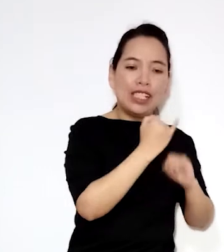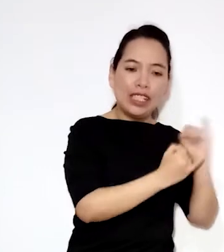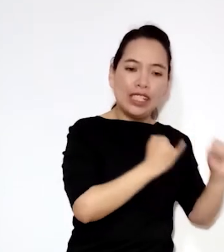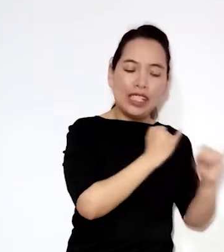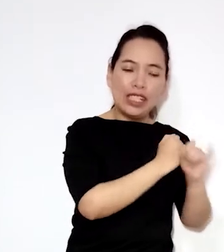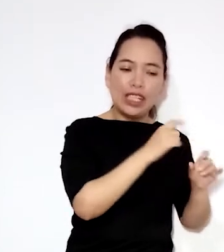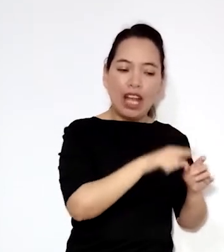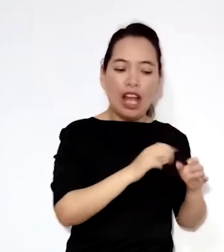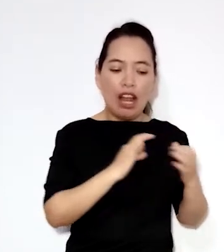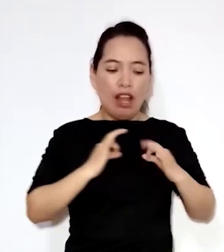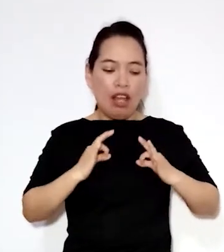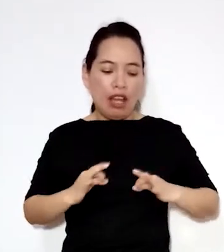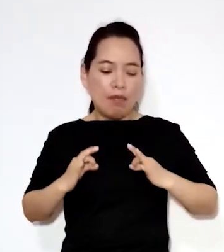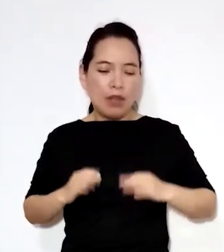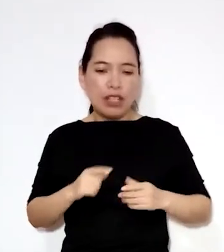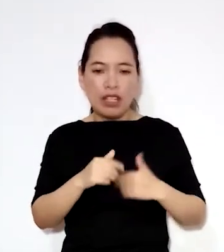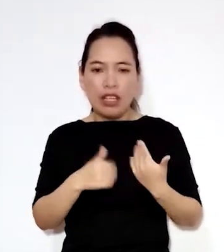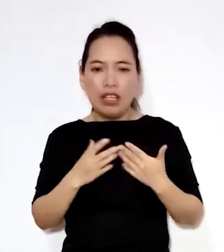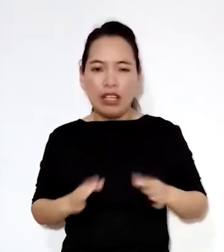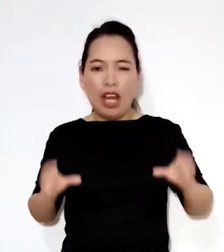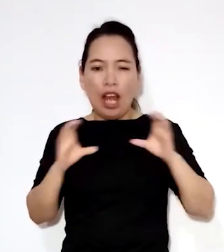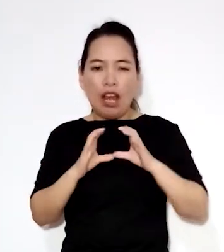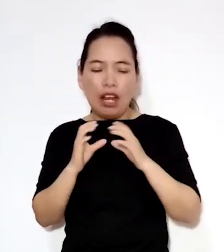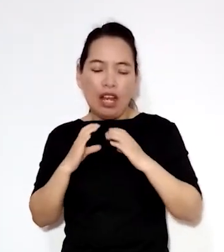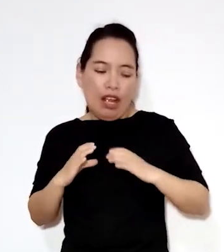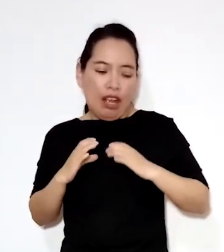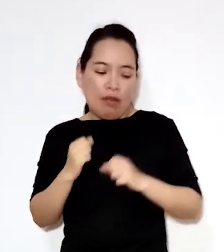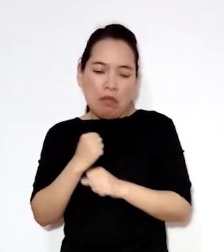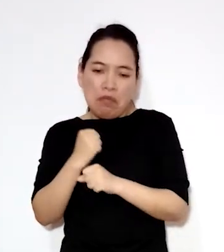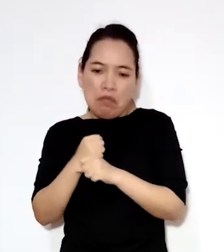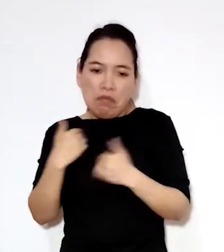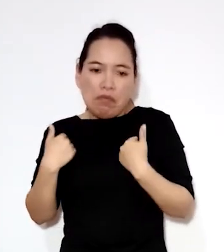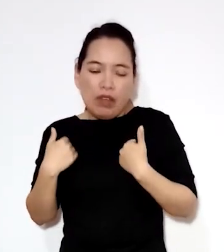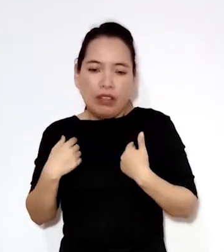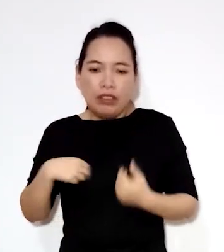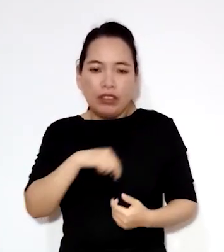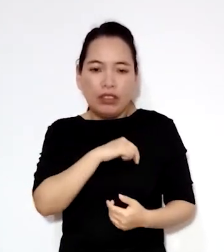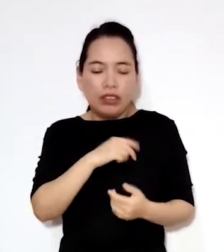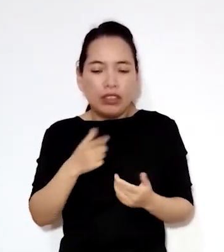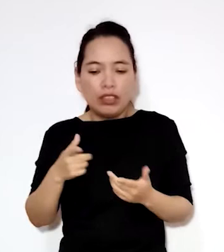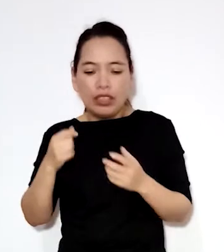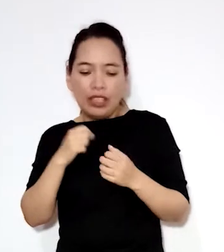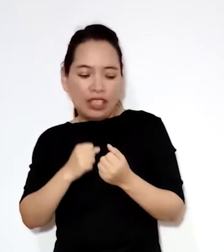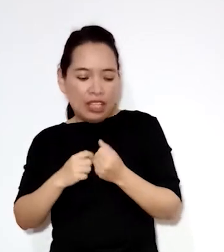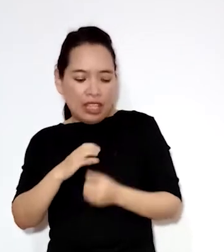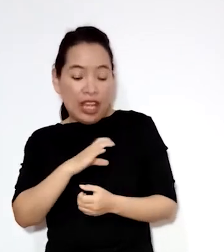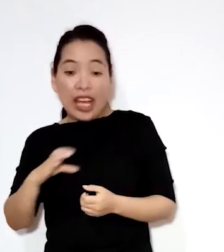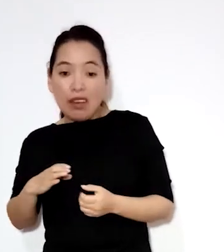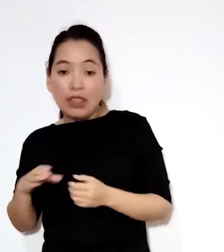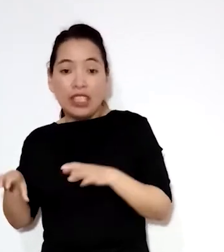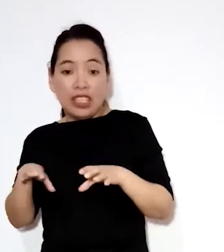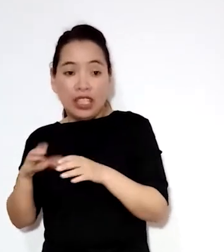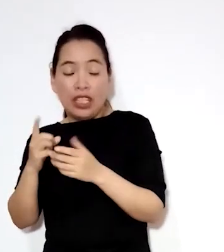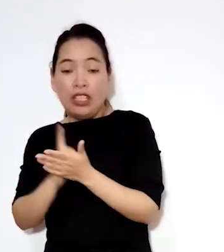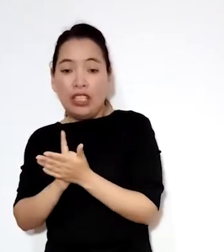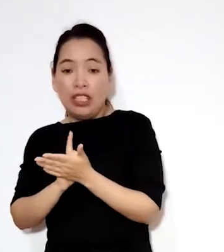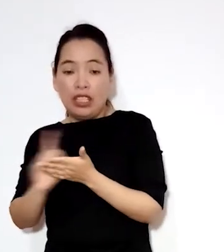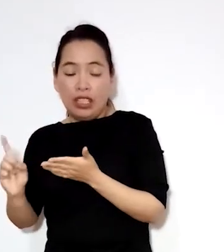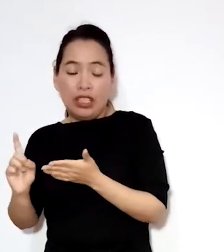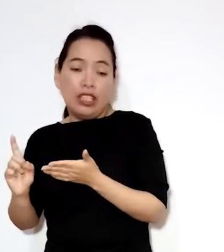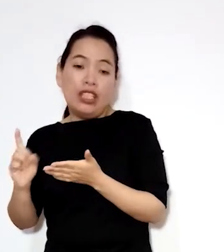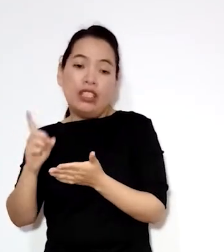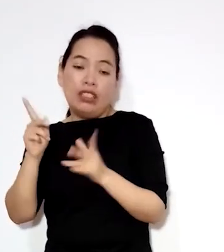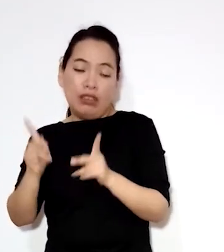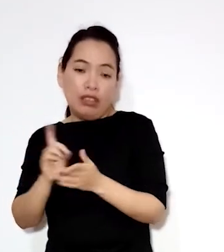siempre seguimos encontrando, y es lo que observo yo, que a pesar de la convención y que a pesar de